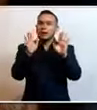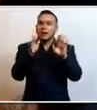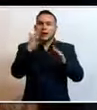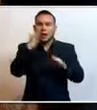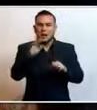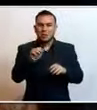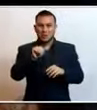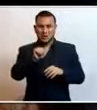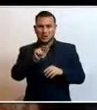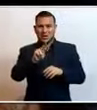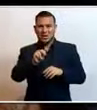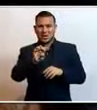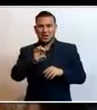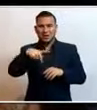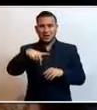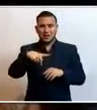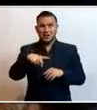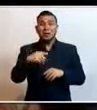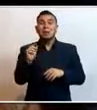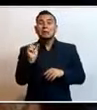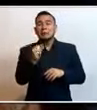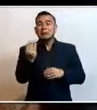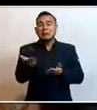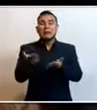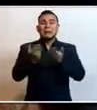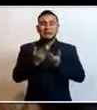están pidiendo donaciones, por Dios.